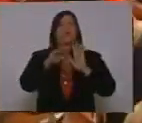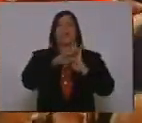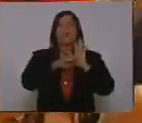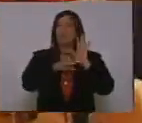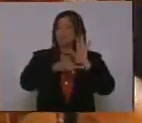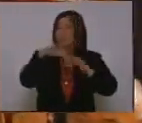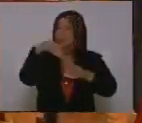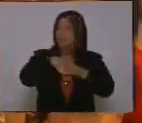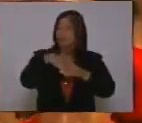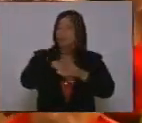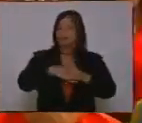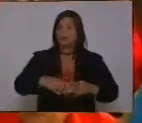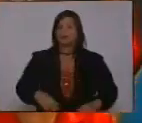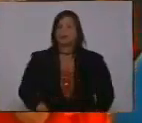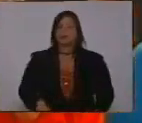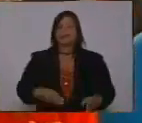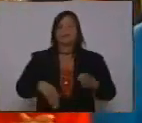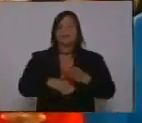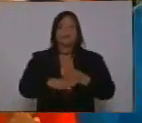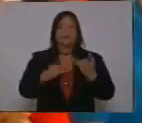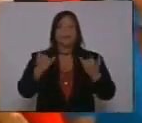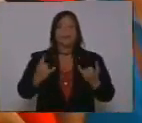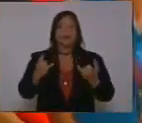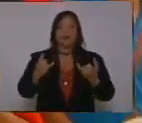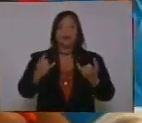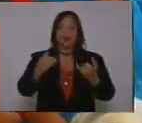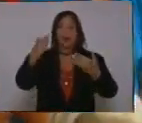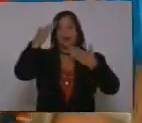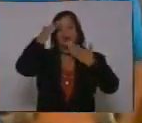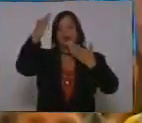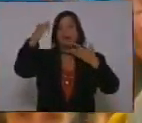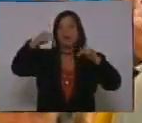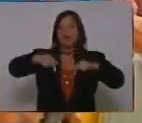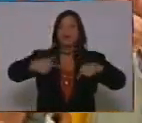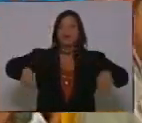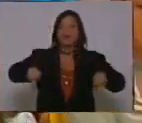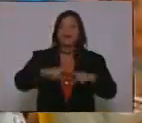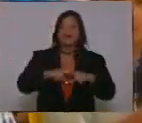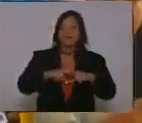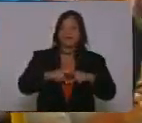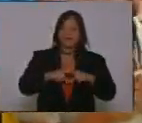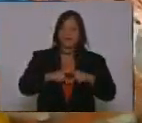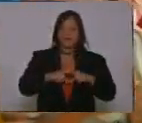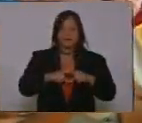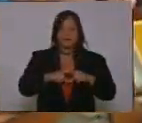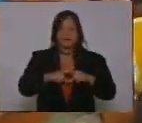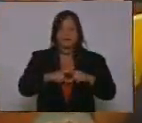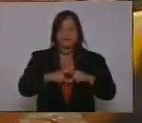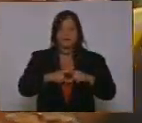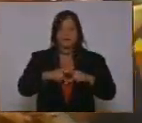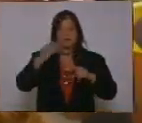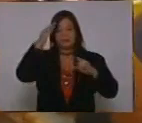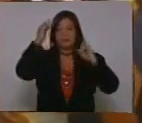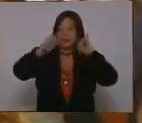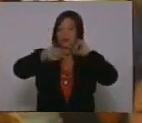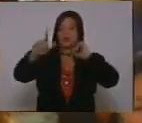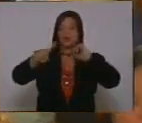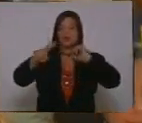electorales. Vamos a recibir ahorita el saludo de compatriota